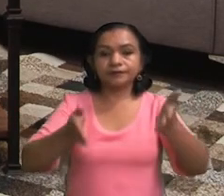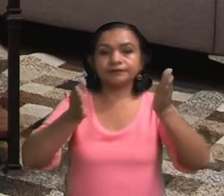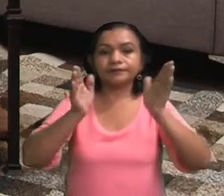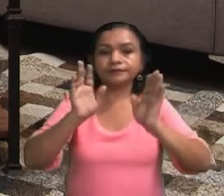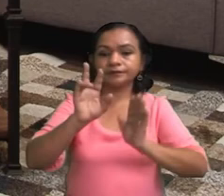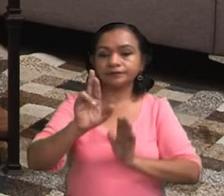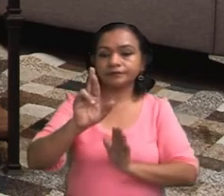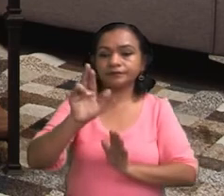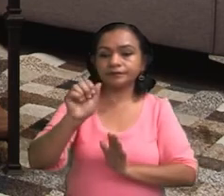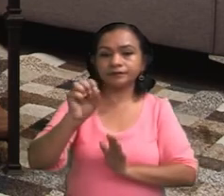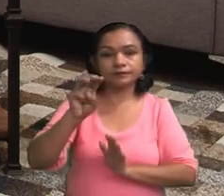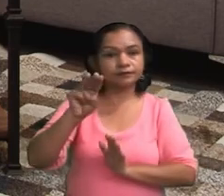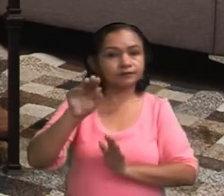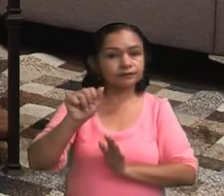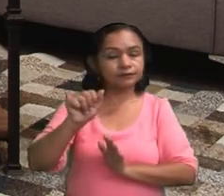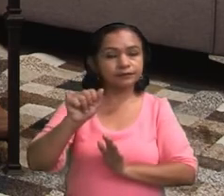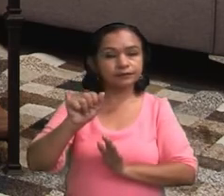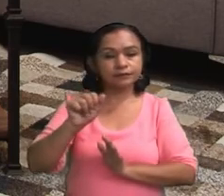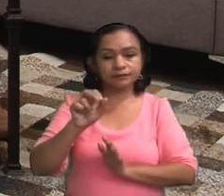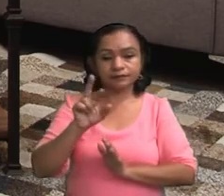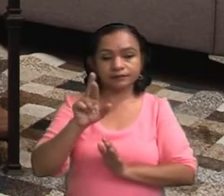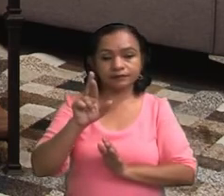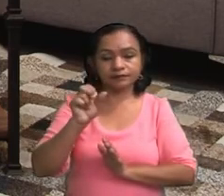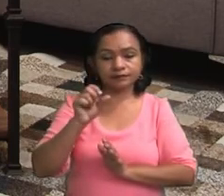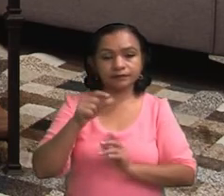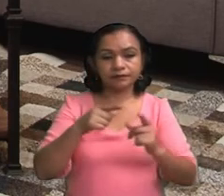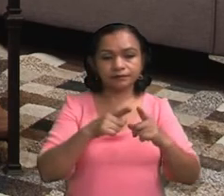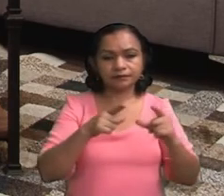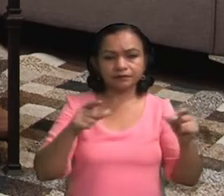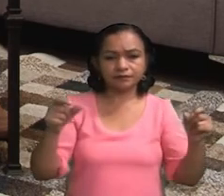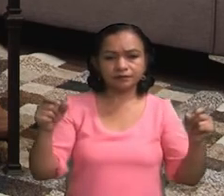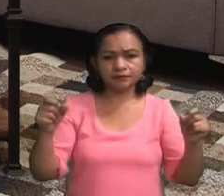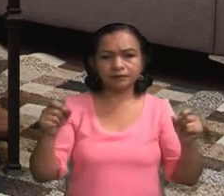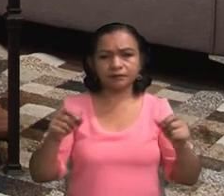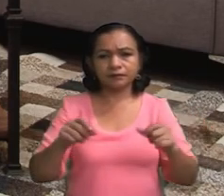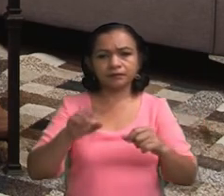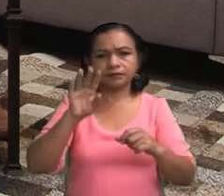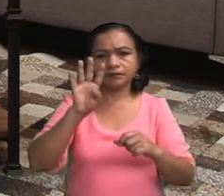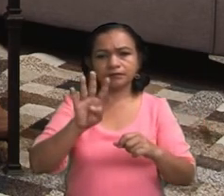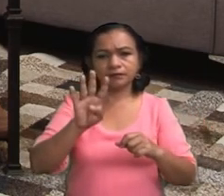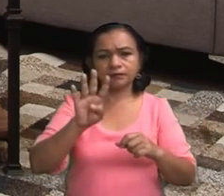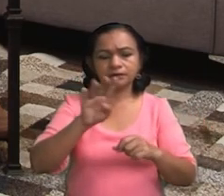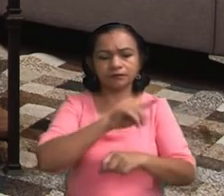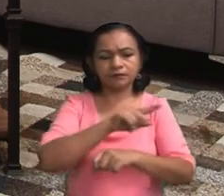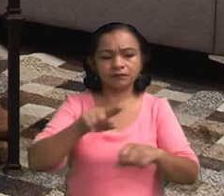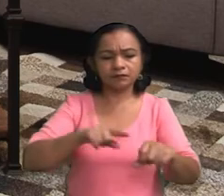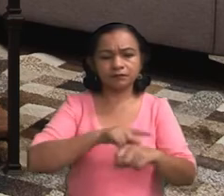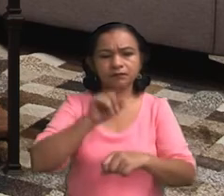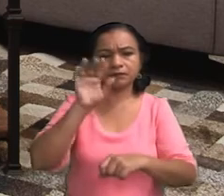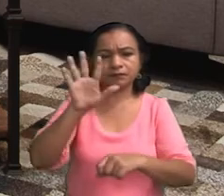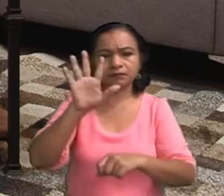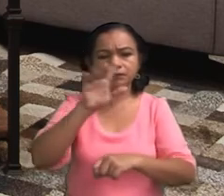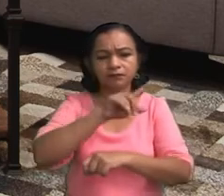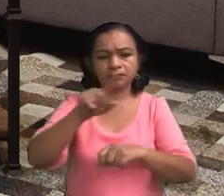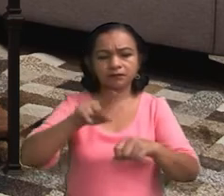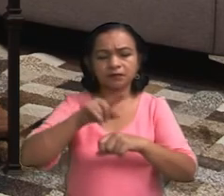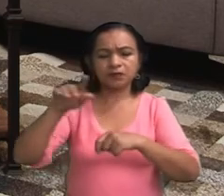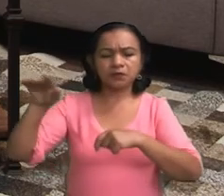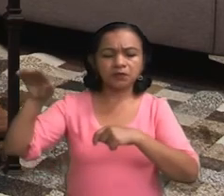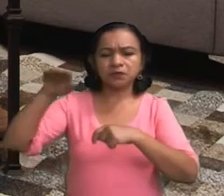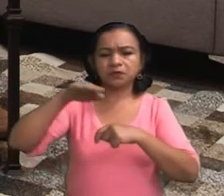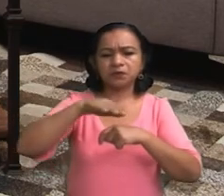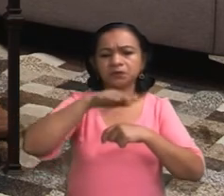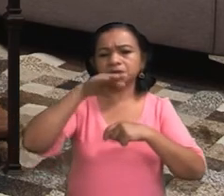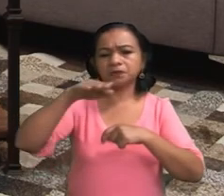ejemplo, vos te venís del Rama a Managua y en 4 o 5 horas vos estás buena despacio, carretera, en buena